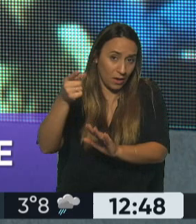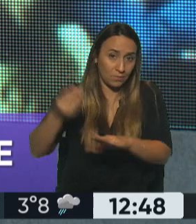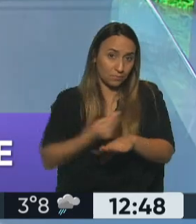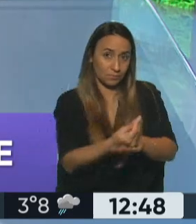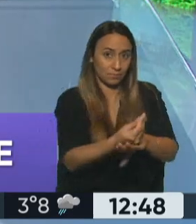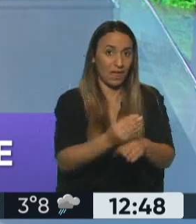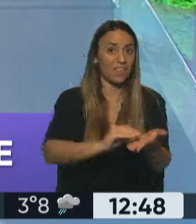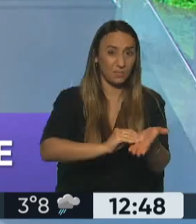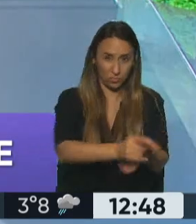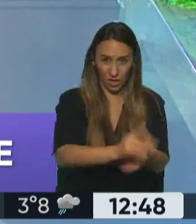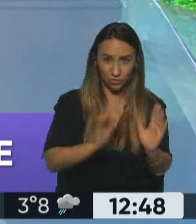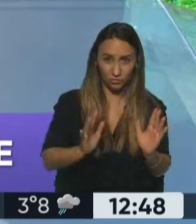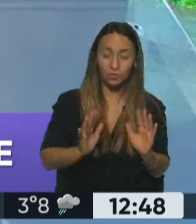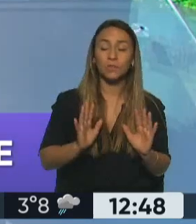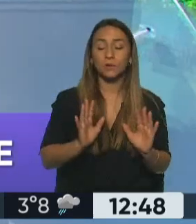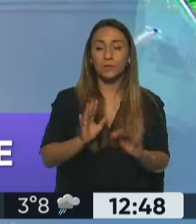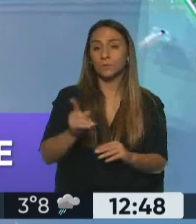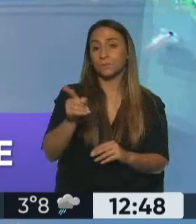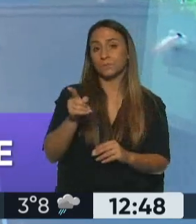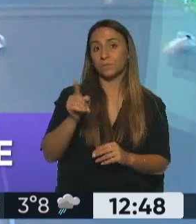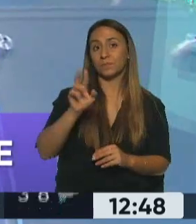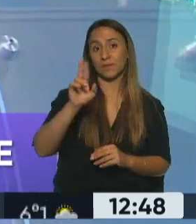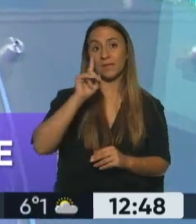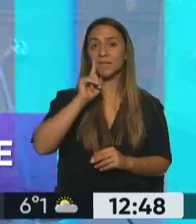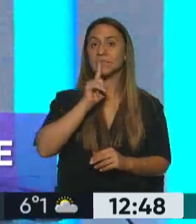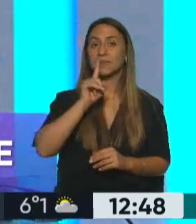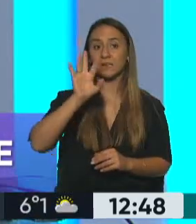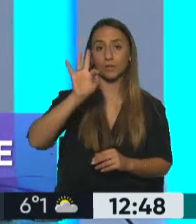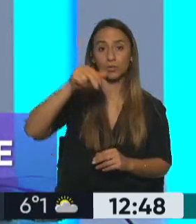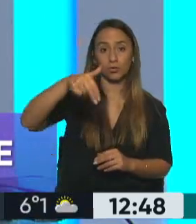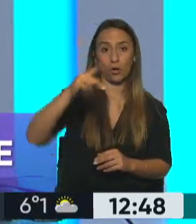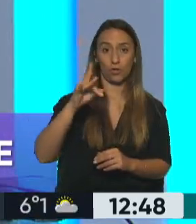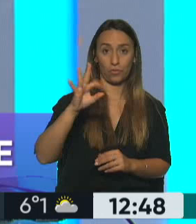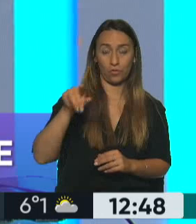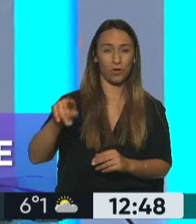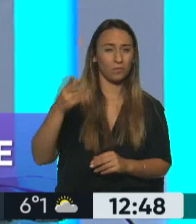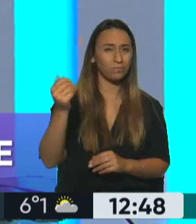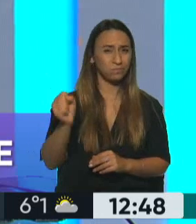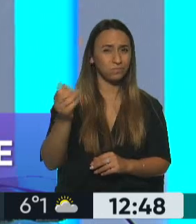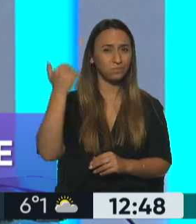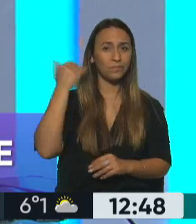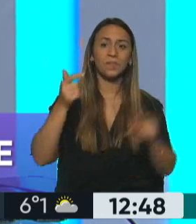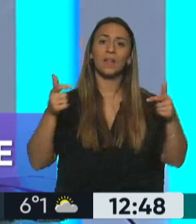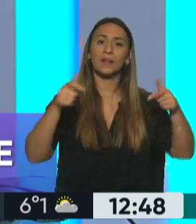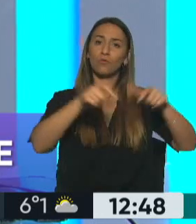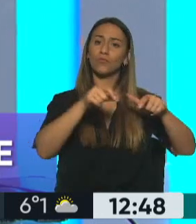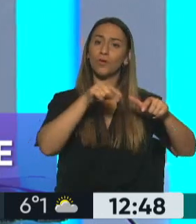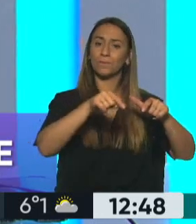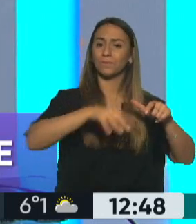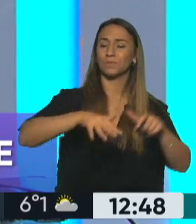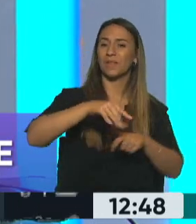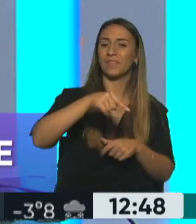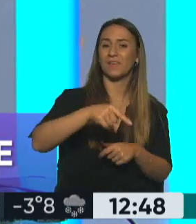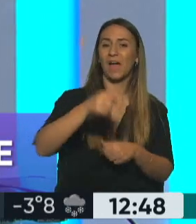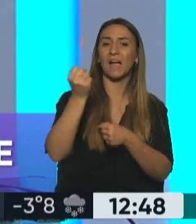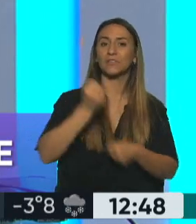Sí, principalmente porque fue un hombre que estuvo en aquella reunión de Acasuso entre Mauricio Macri, Patricia Bullrich